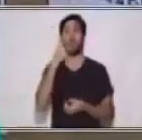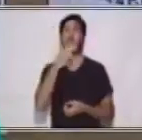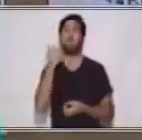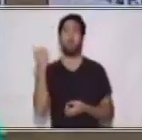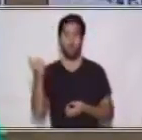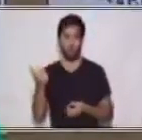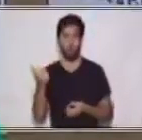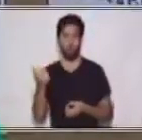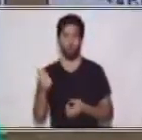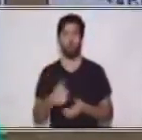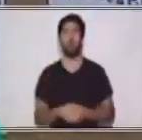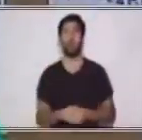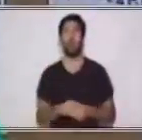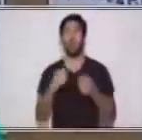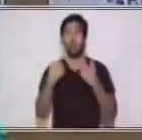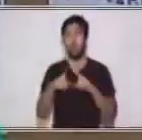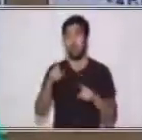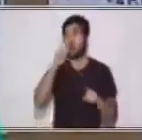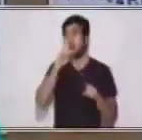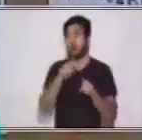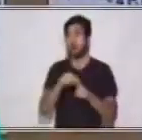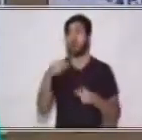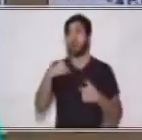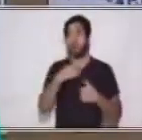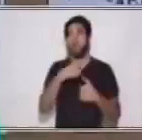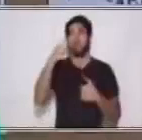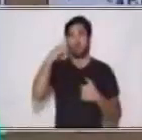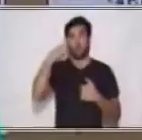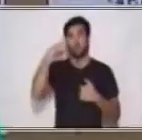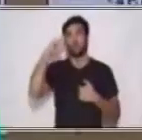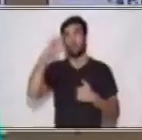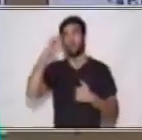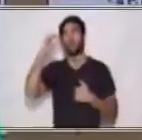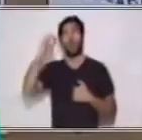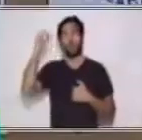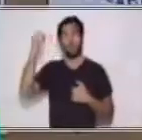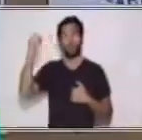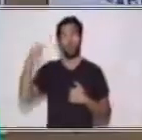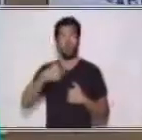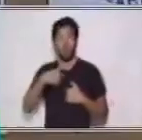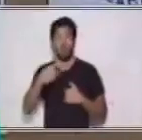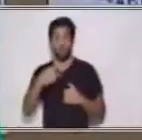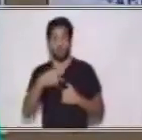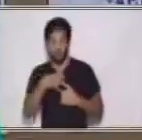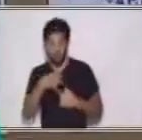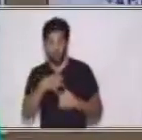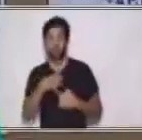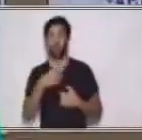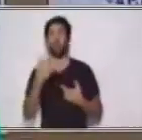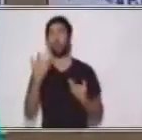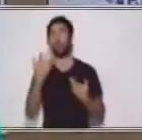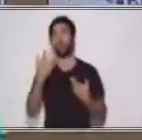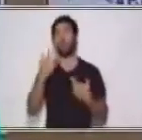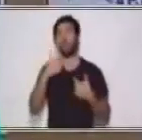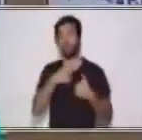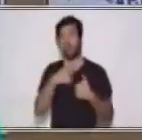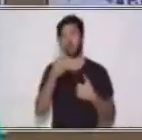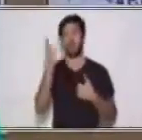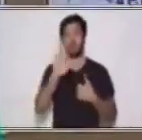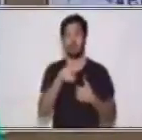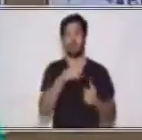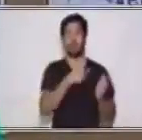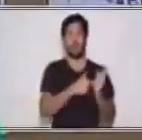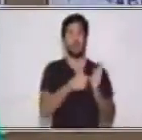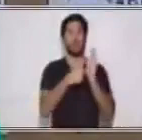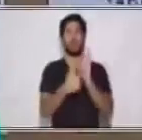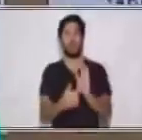ven el mundo, pero también nos ayuda a formarnos opiniones y a partir de esto, de estas opiniones formadas a partir